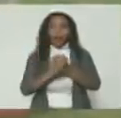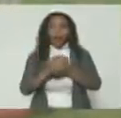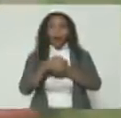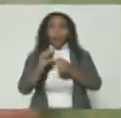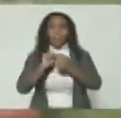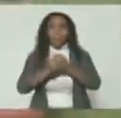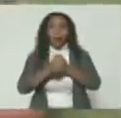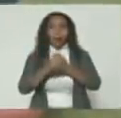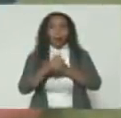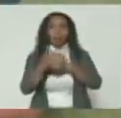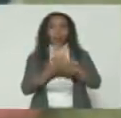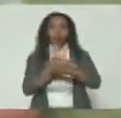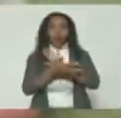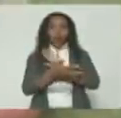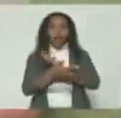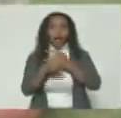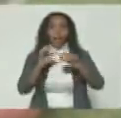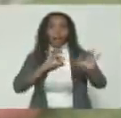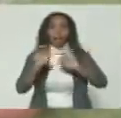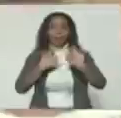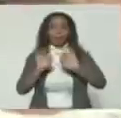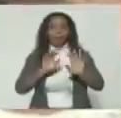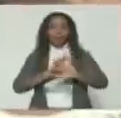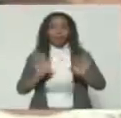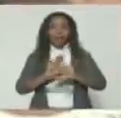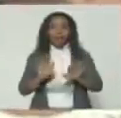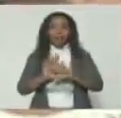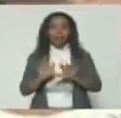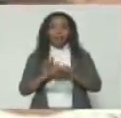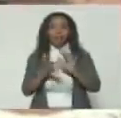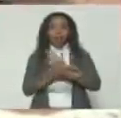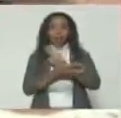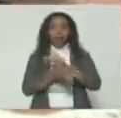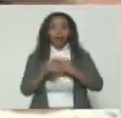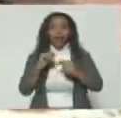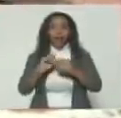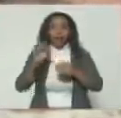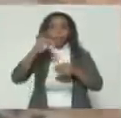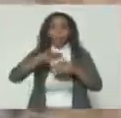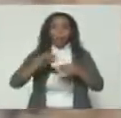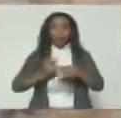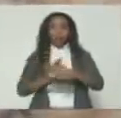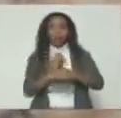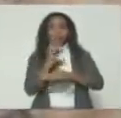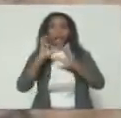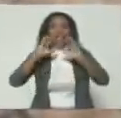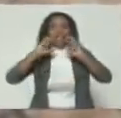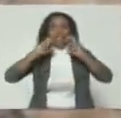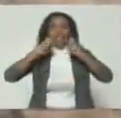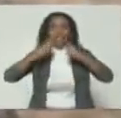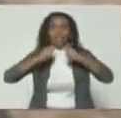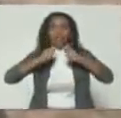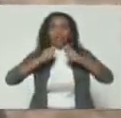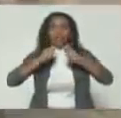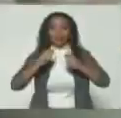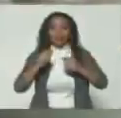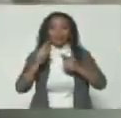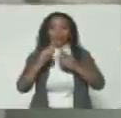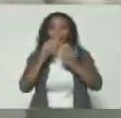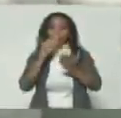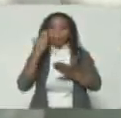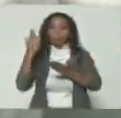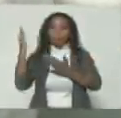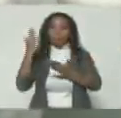dicen. Y aquí nos estamos preparando ya, presidente, para lo que es la siembra de maíz. Aquí producimos maíz granos y